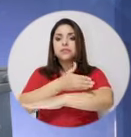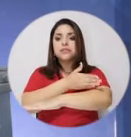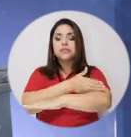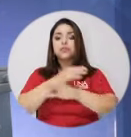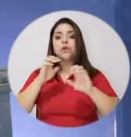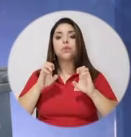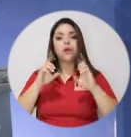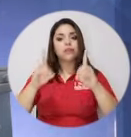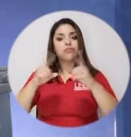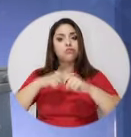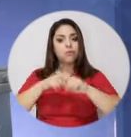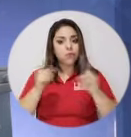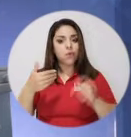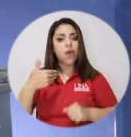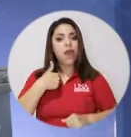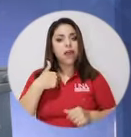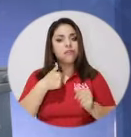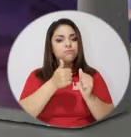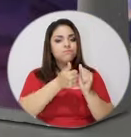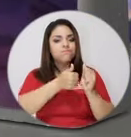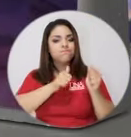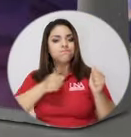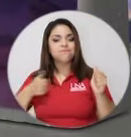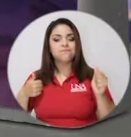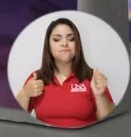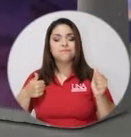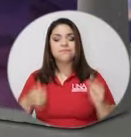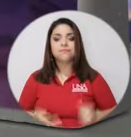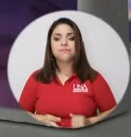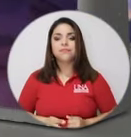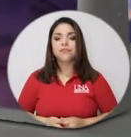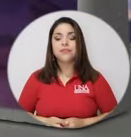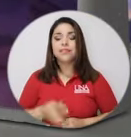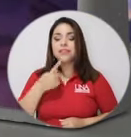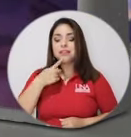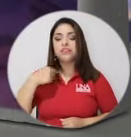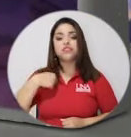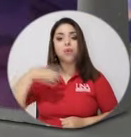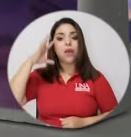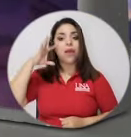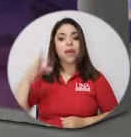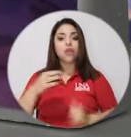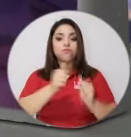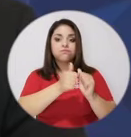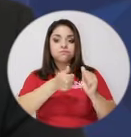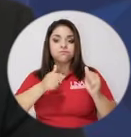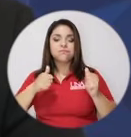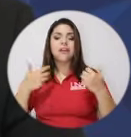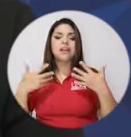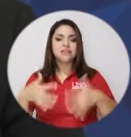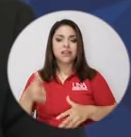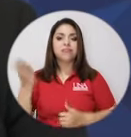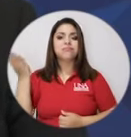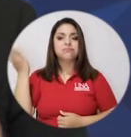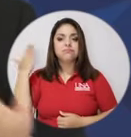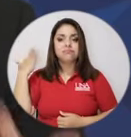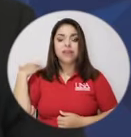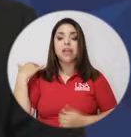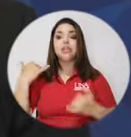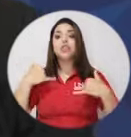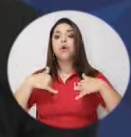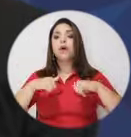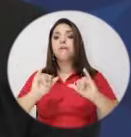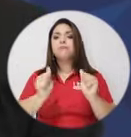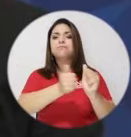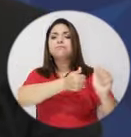mantener el proceso educativo, pues evidentemente el rezago se va a dar. El rezago yo creo que ya venía y que va a